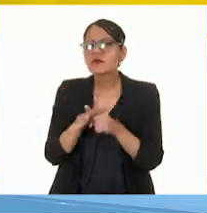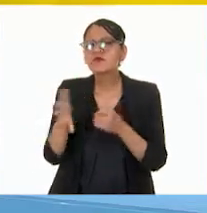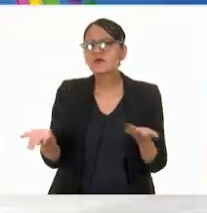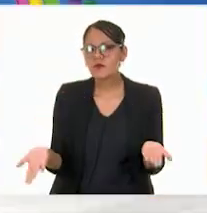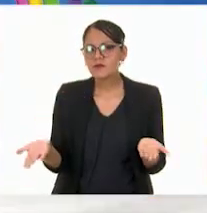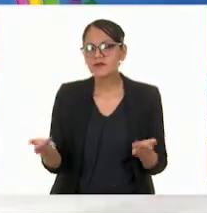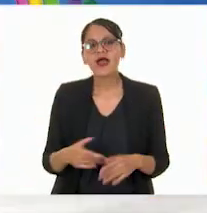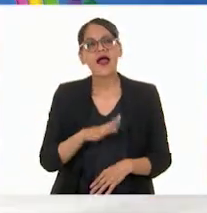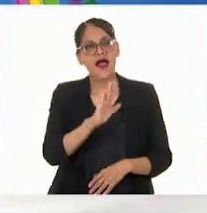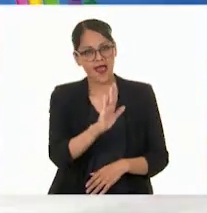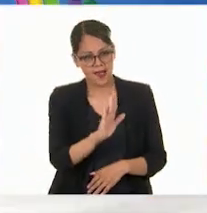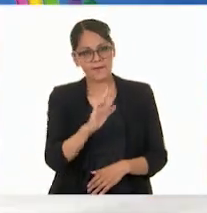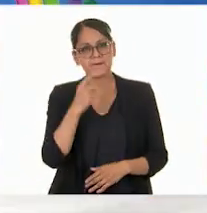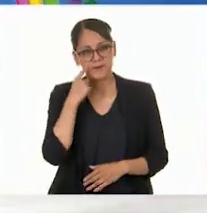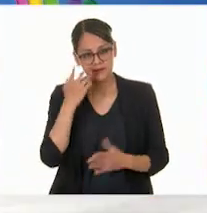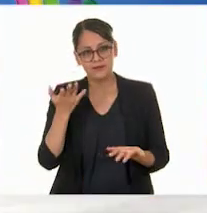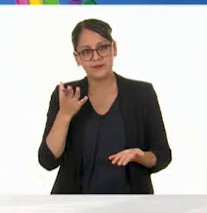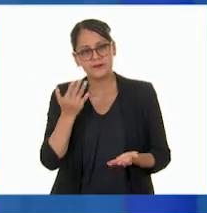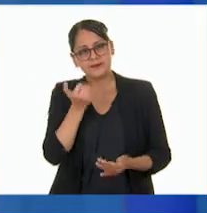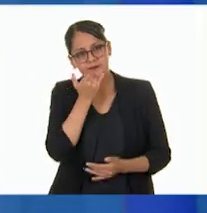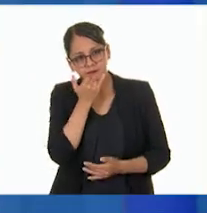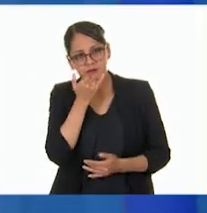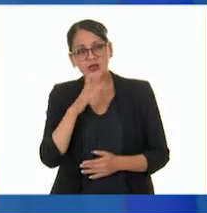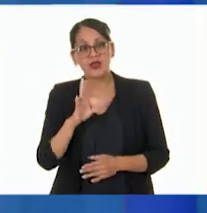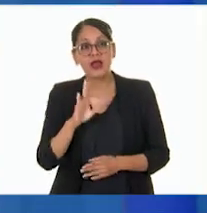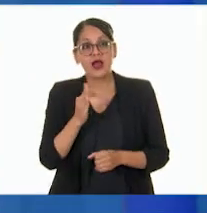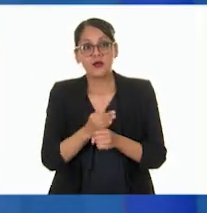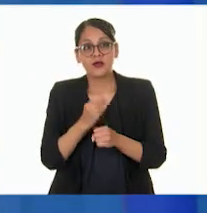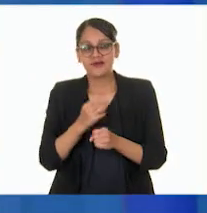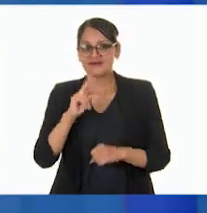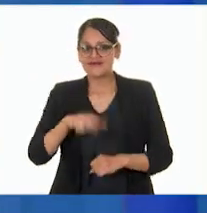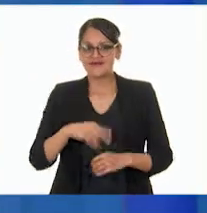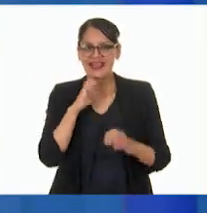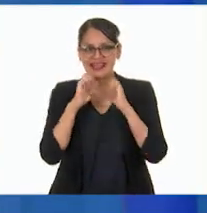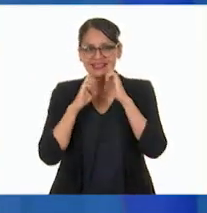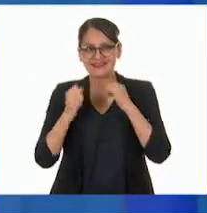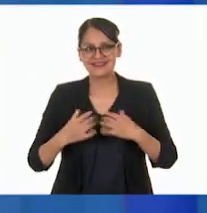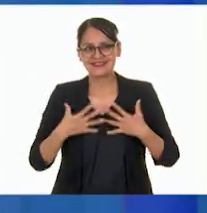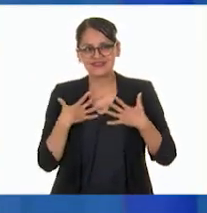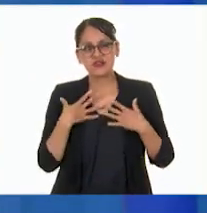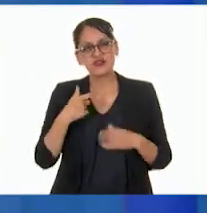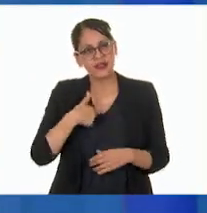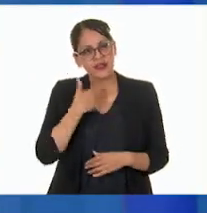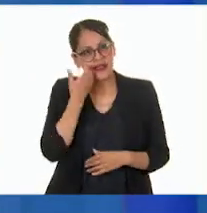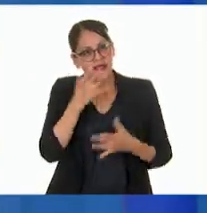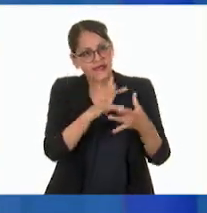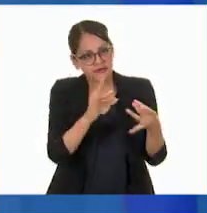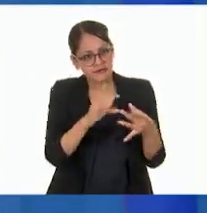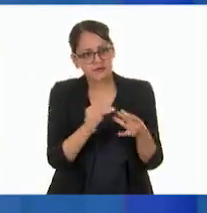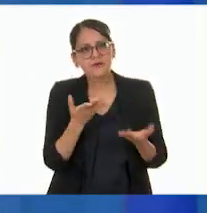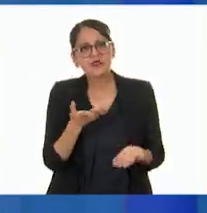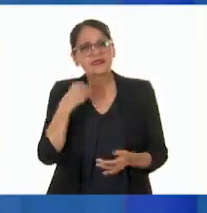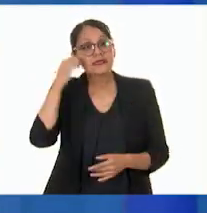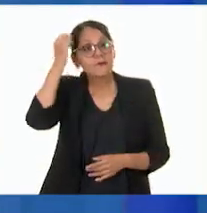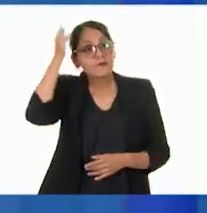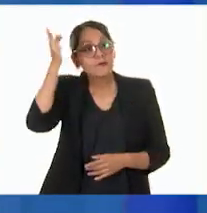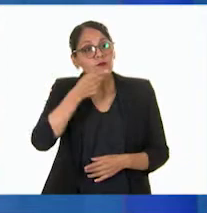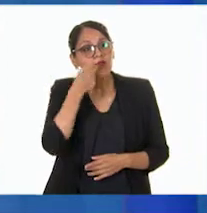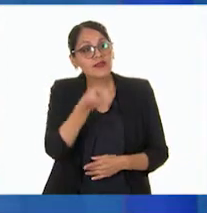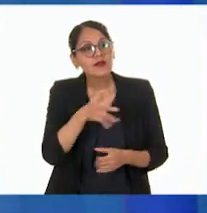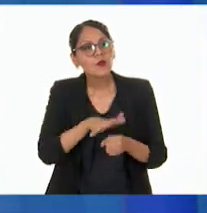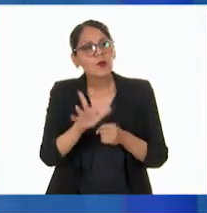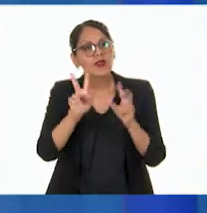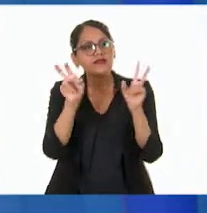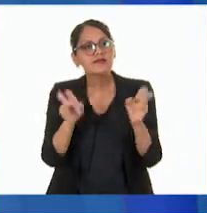estudiar. Ay, claro, perdón. Pero me emocionaba tanto la entrevista que quería contártelo y se me olvidó decirte cuál